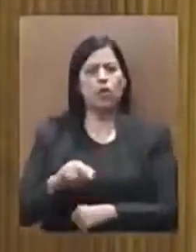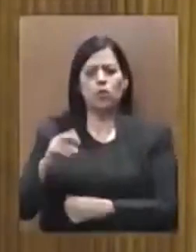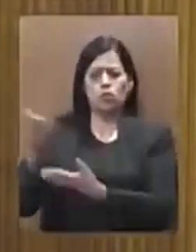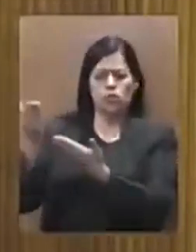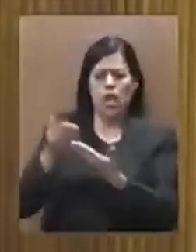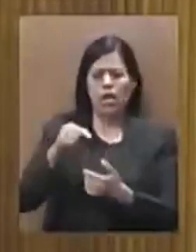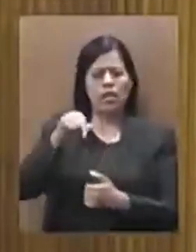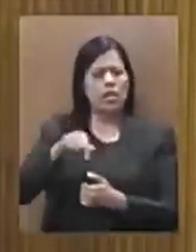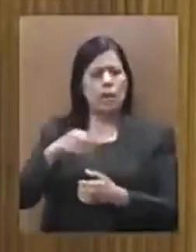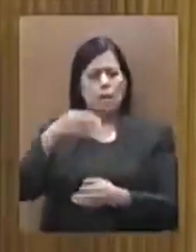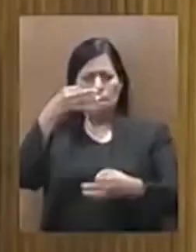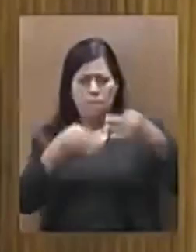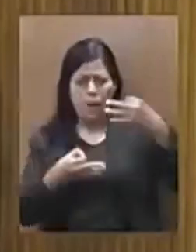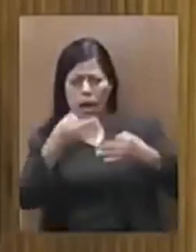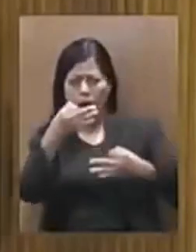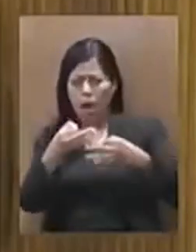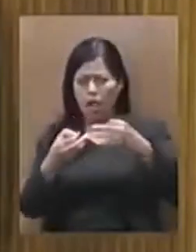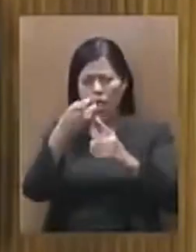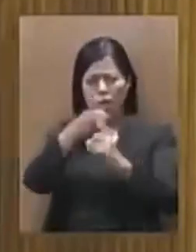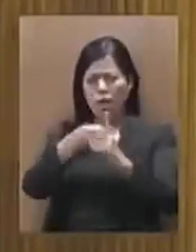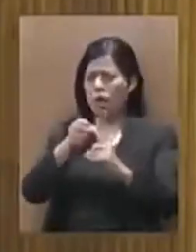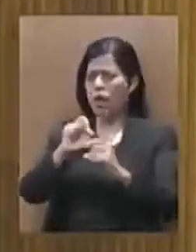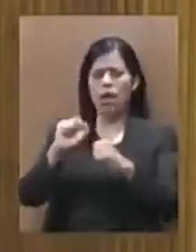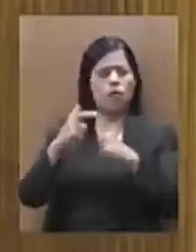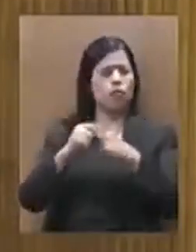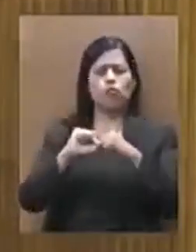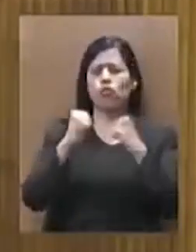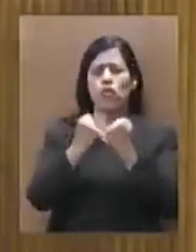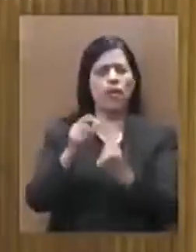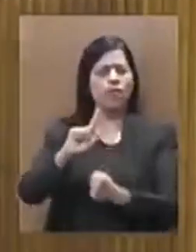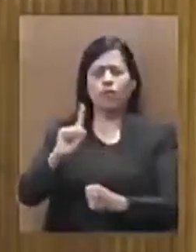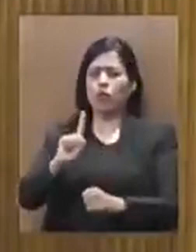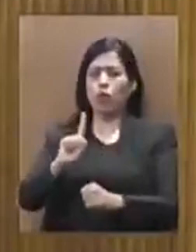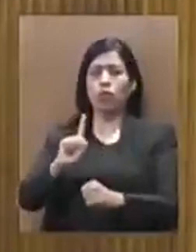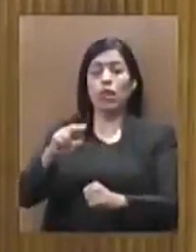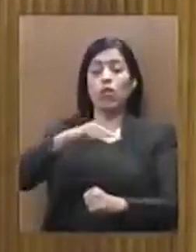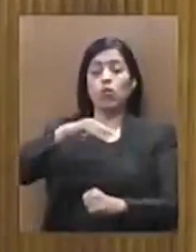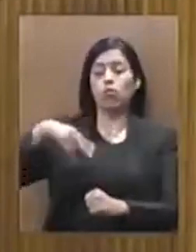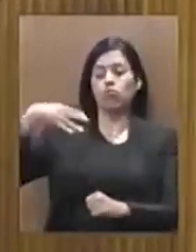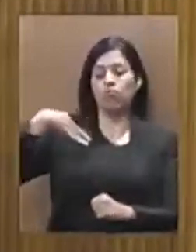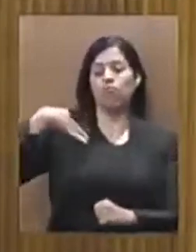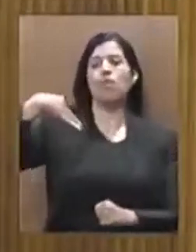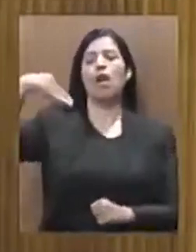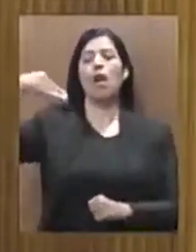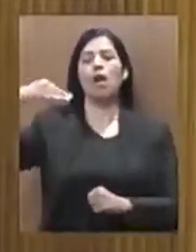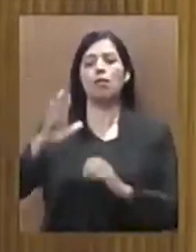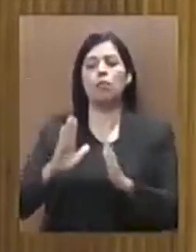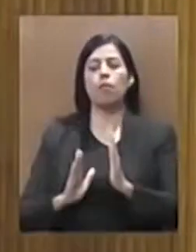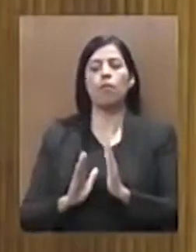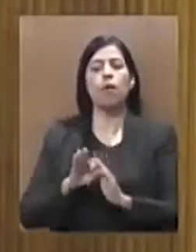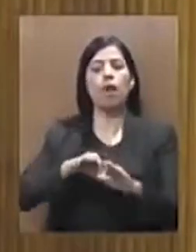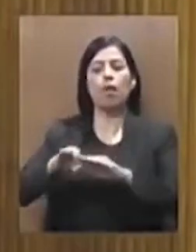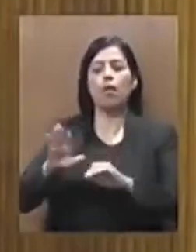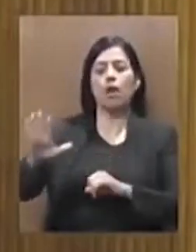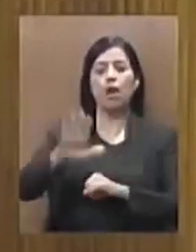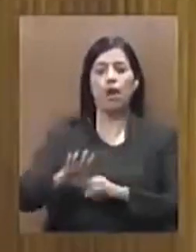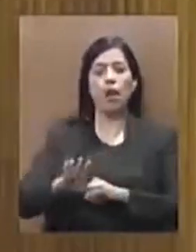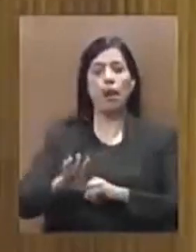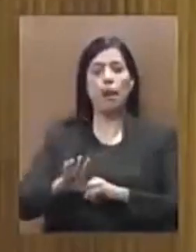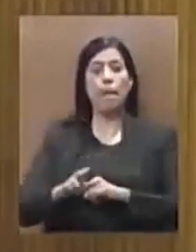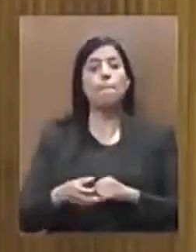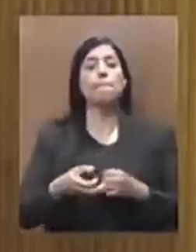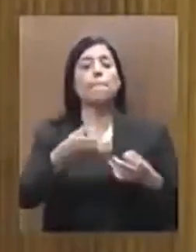juzgar a la sociedad nosotros estamos aquí fuimos elegidos como funcionarios públicos para juzgar